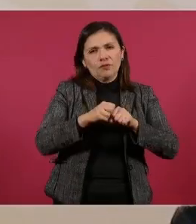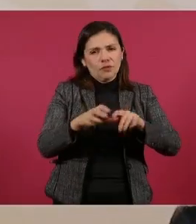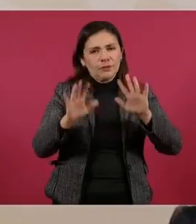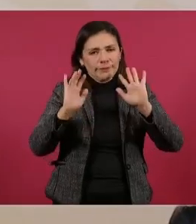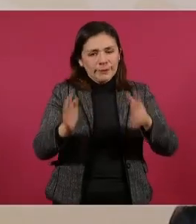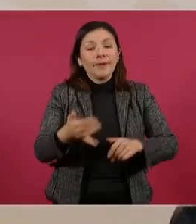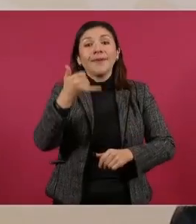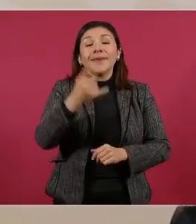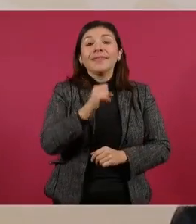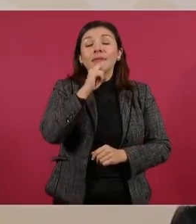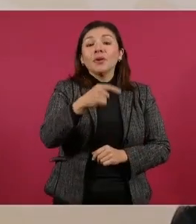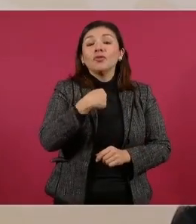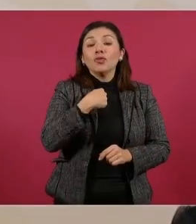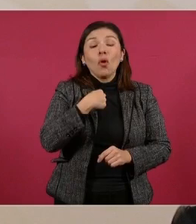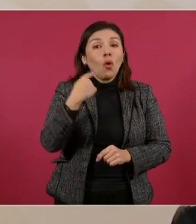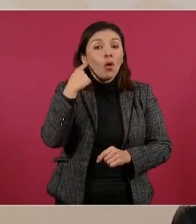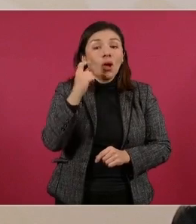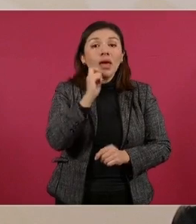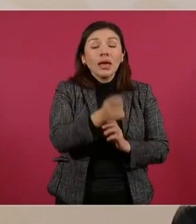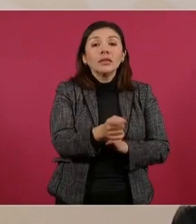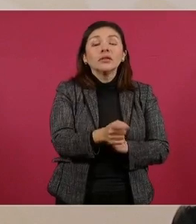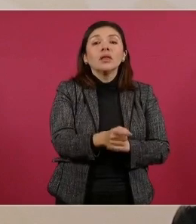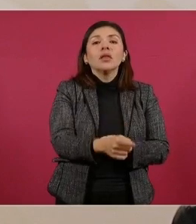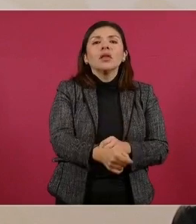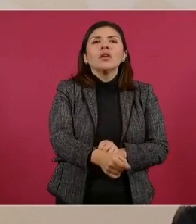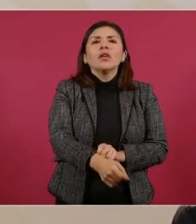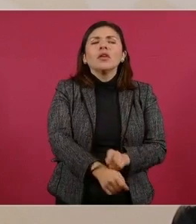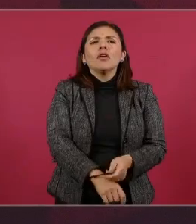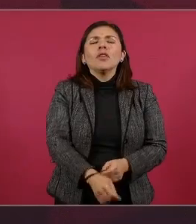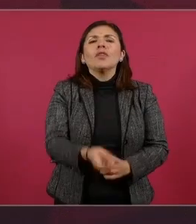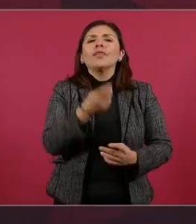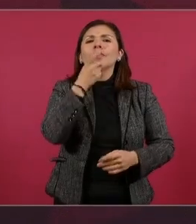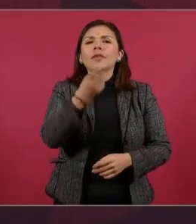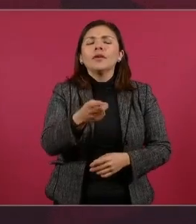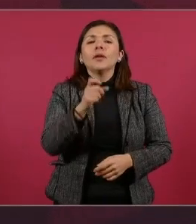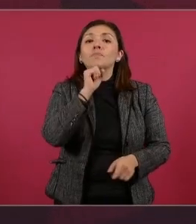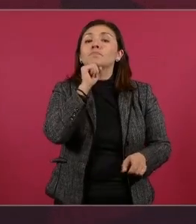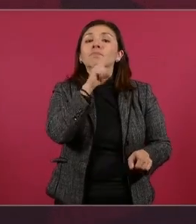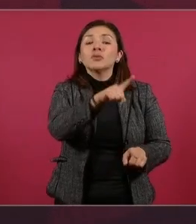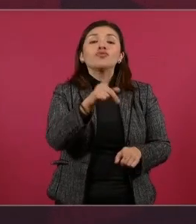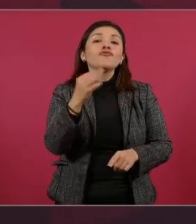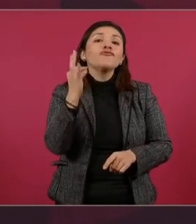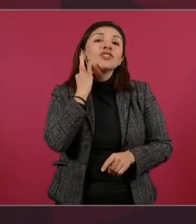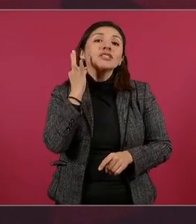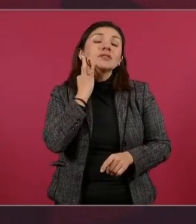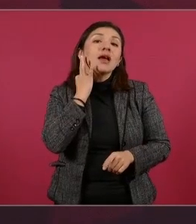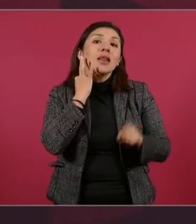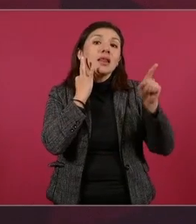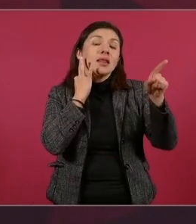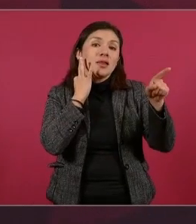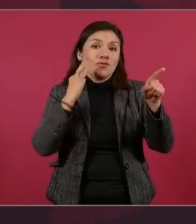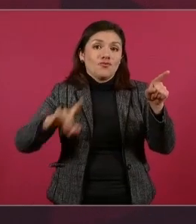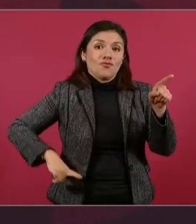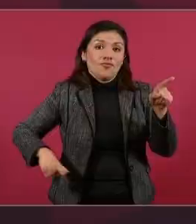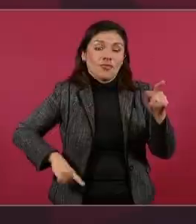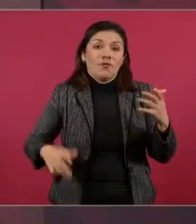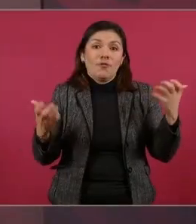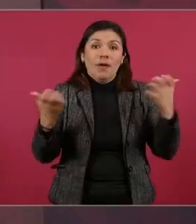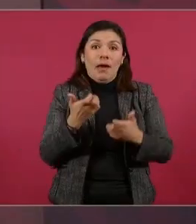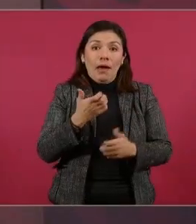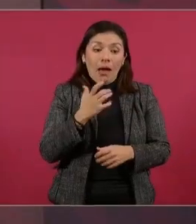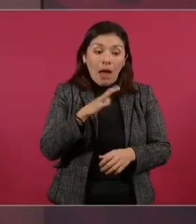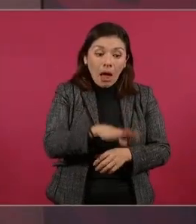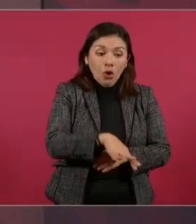y la información que tenemos es que fue la fiscalía del Estado la que